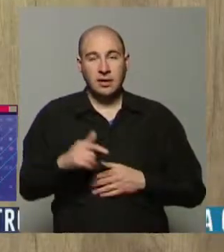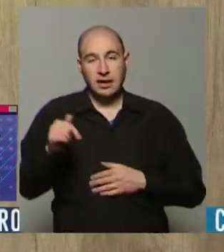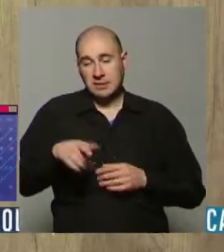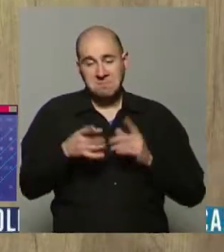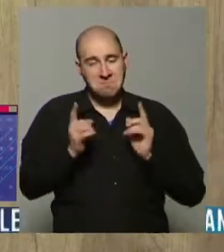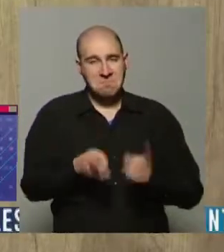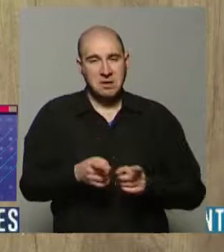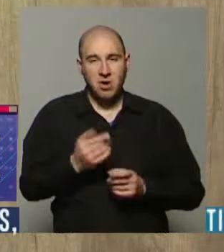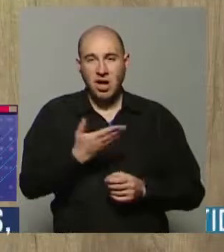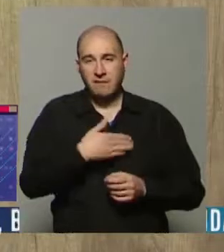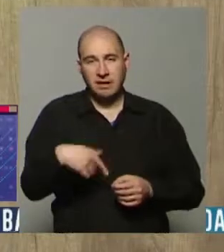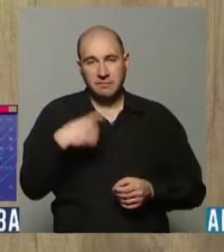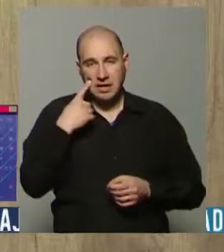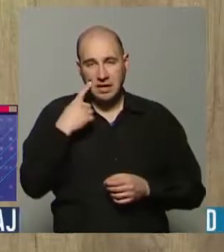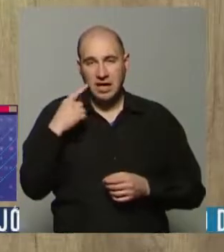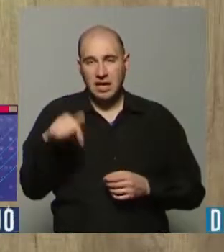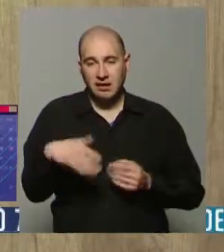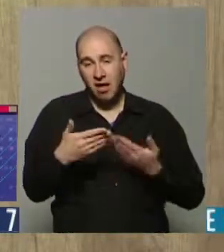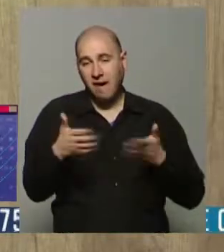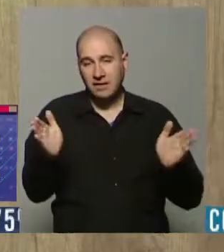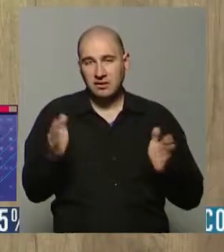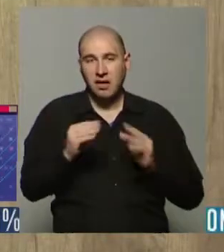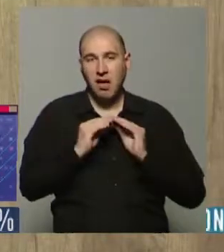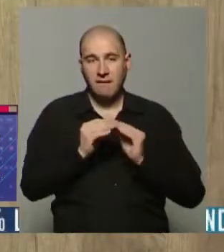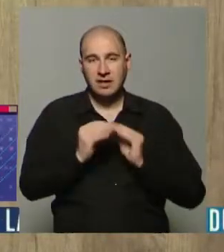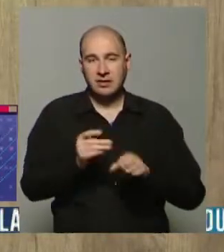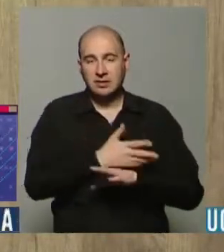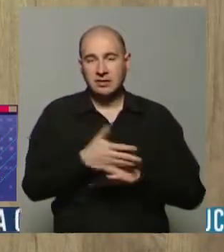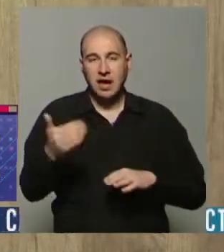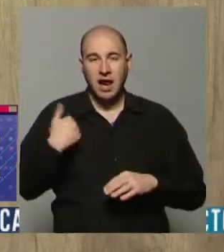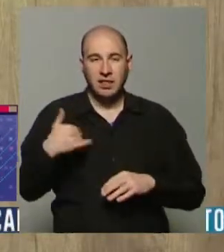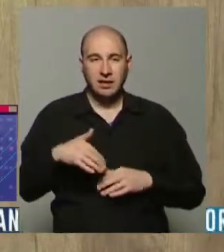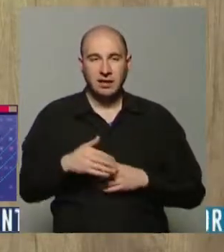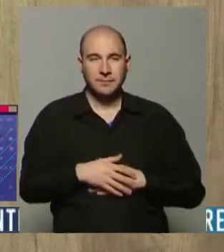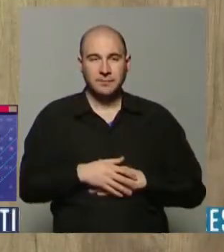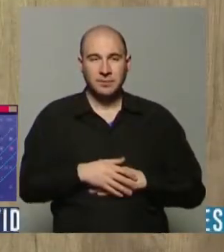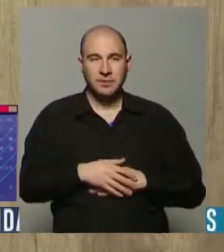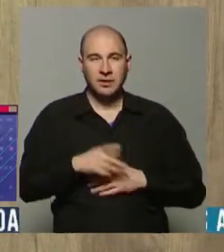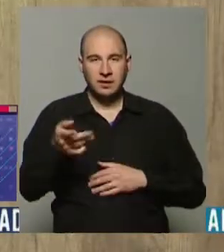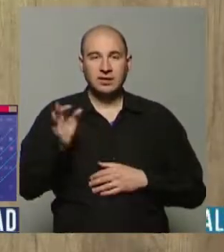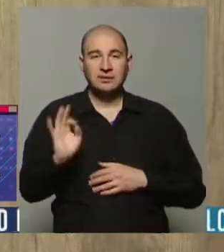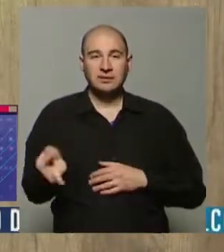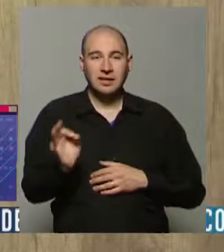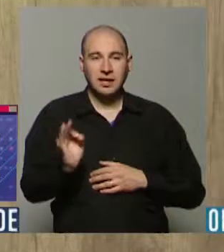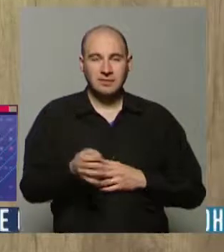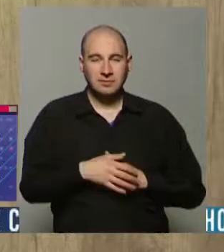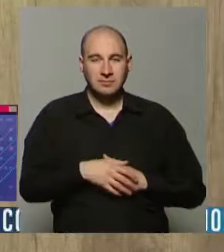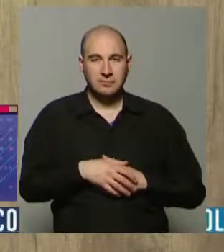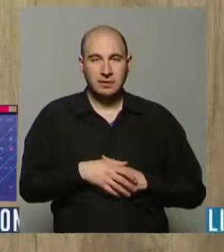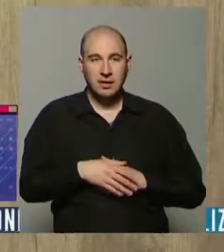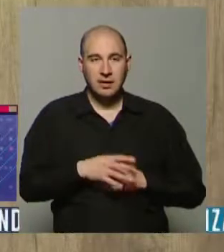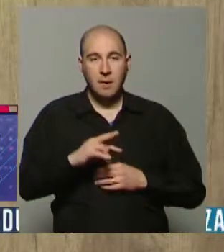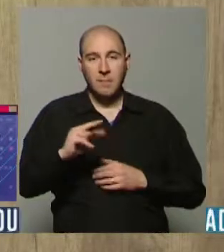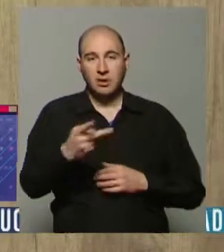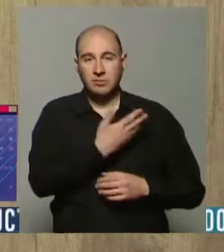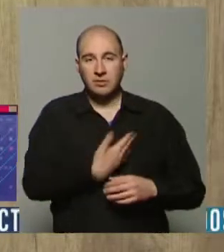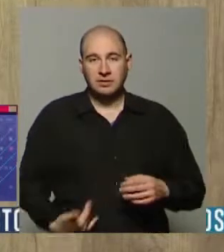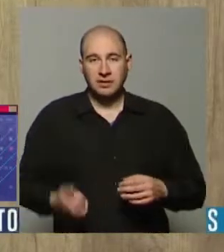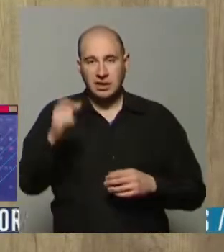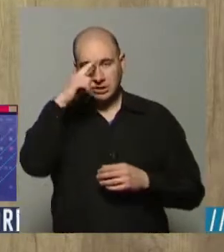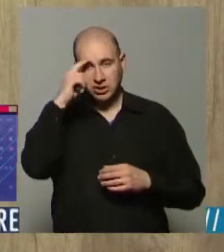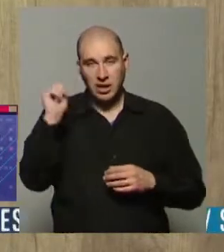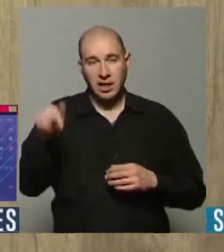la nota a nuestro país y esto hace que el riesgo país siga subiendo en la Argentina porque desde hace varias semanas que está por arriba de los 2.000 puntos